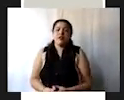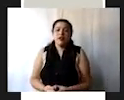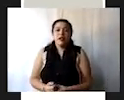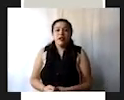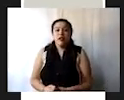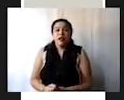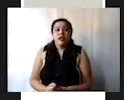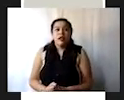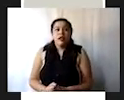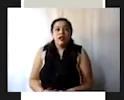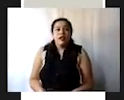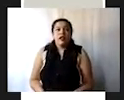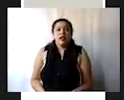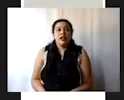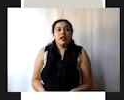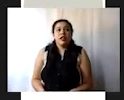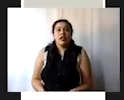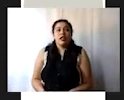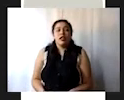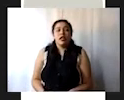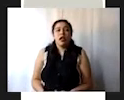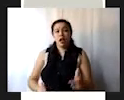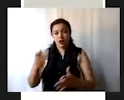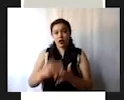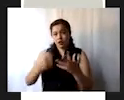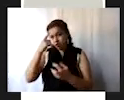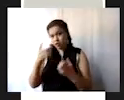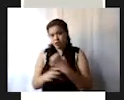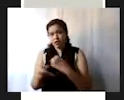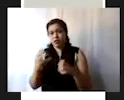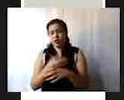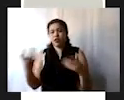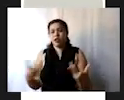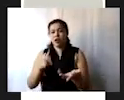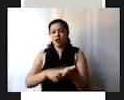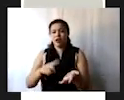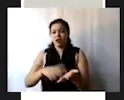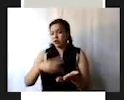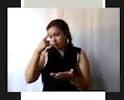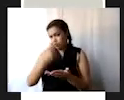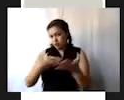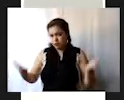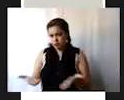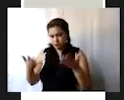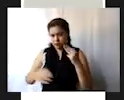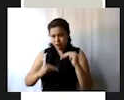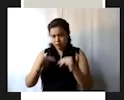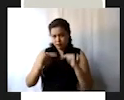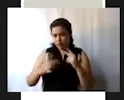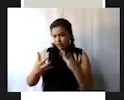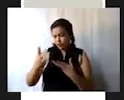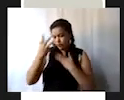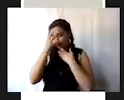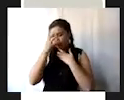mucho en términos de producción de elementos valiosos que contribuyan a una medición seria de